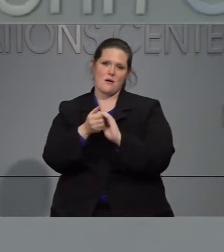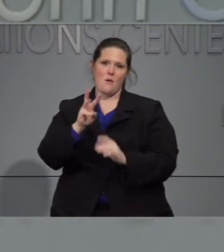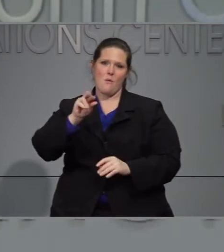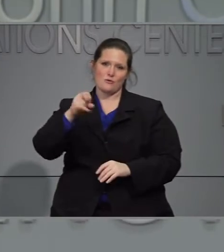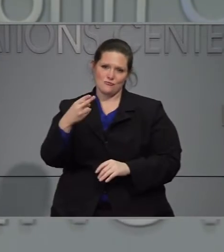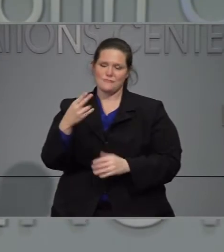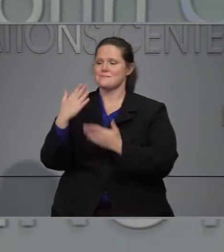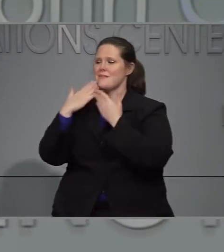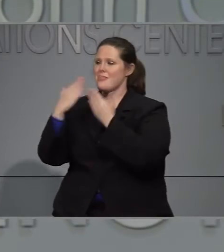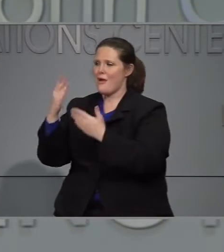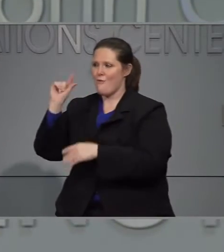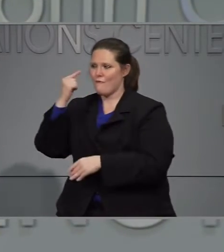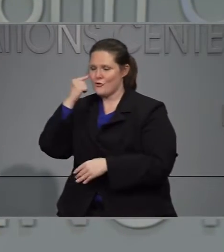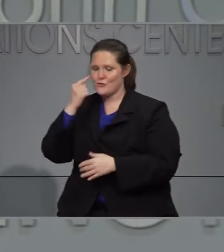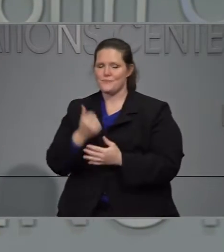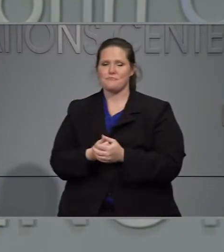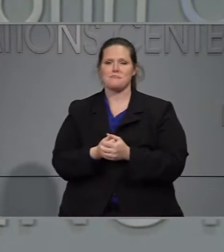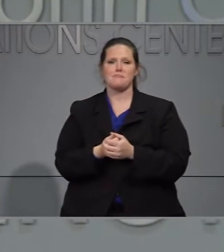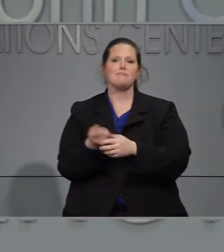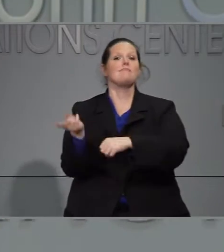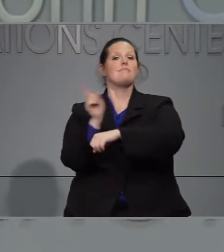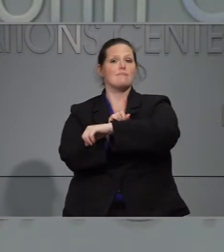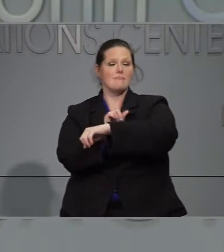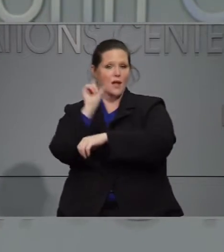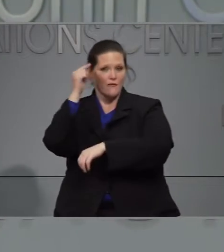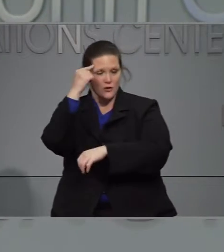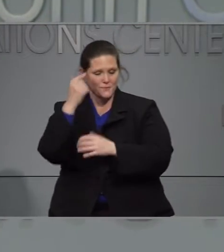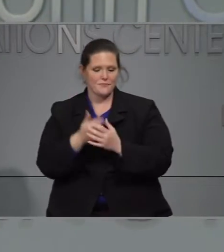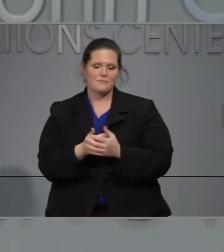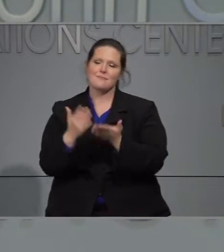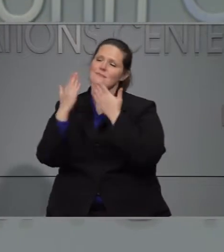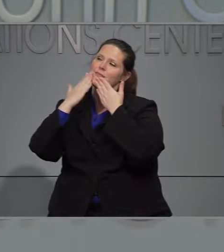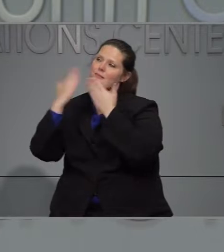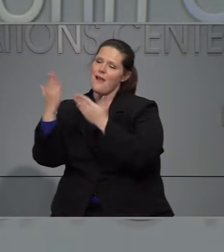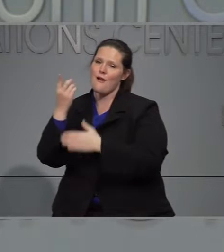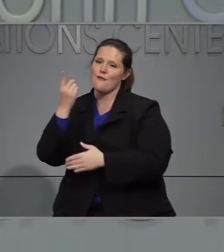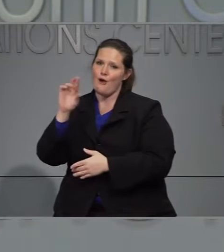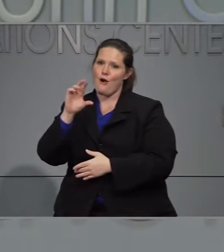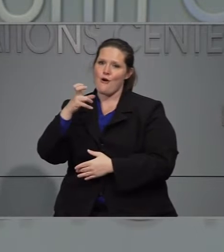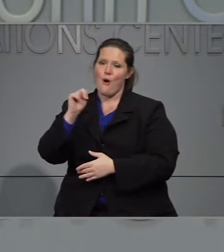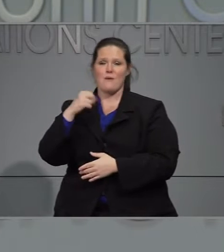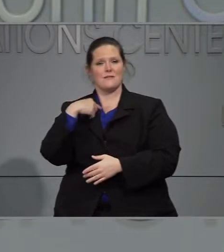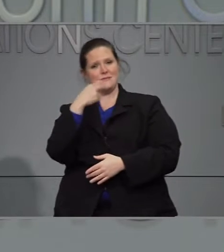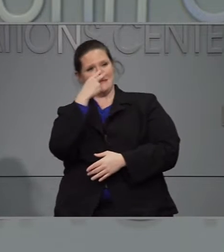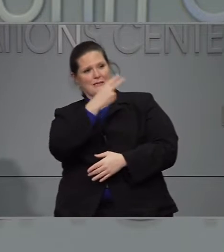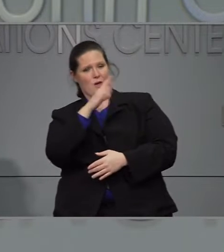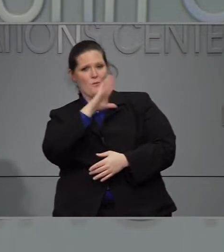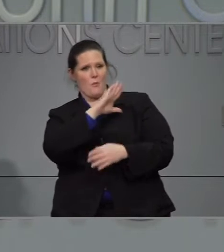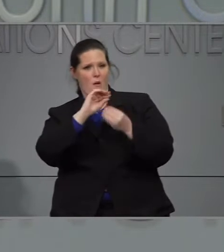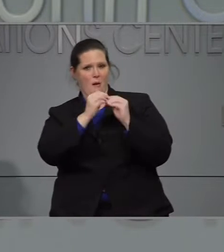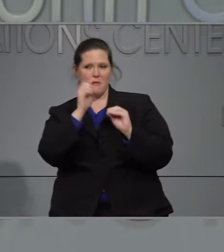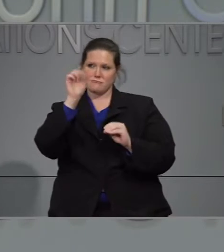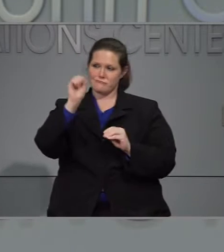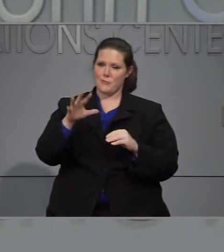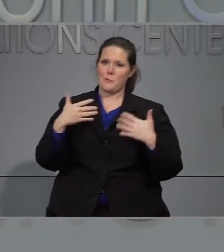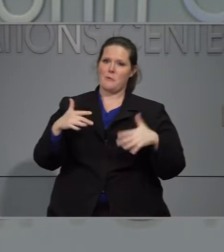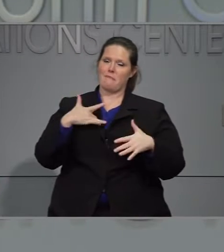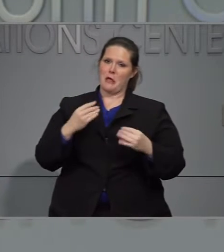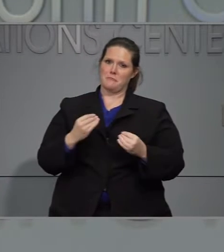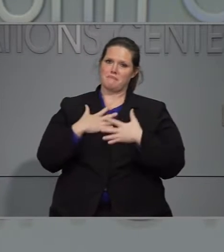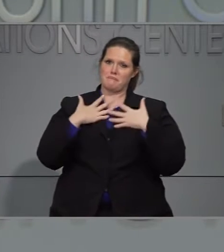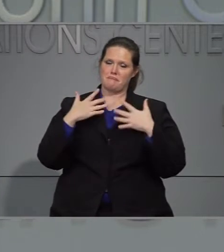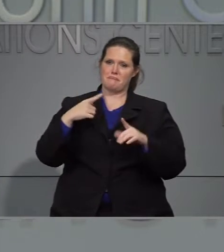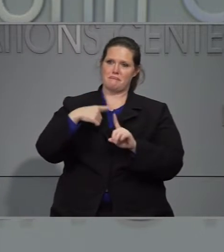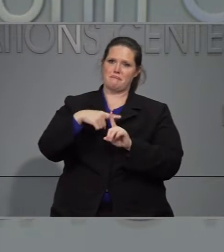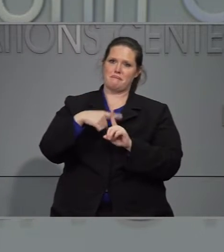Gracias, doctora Cohen. Y es alentador ver que nuestras cifras se están estabilizando, particularmente cuando en otros estados están